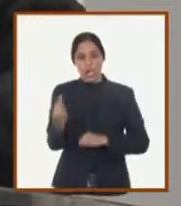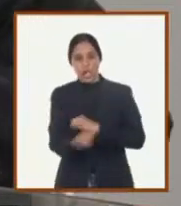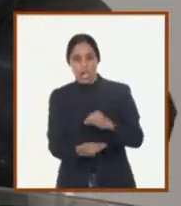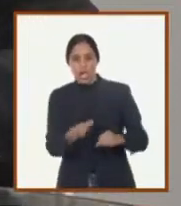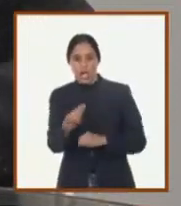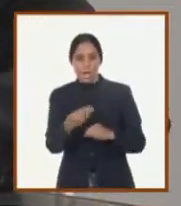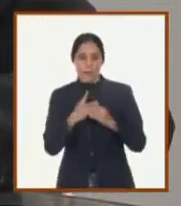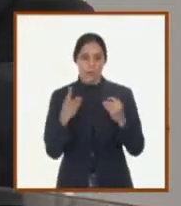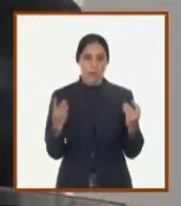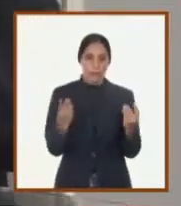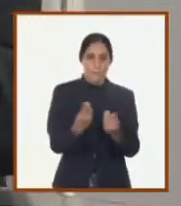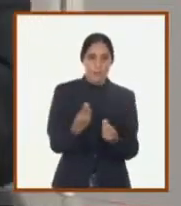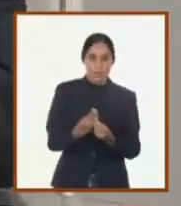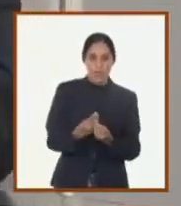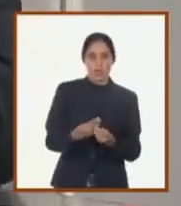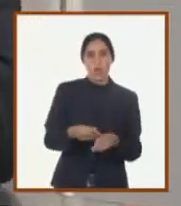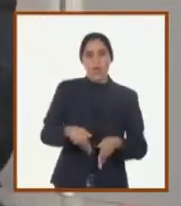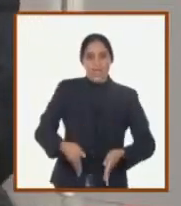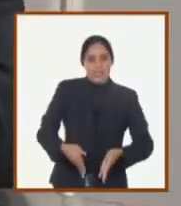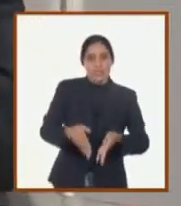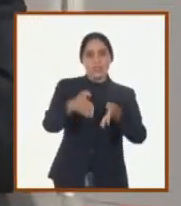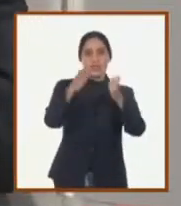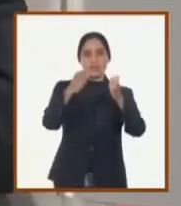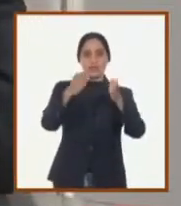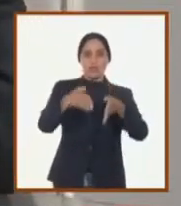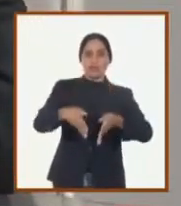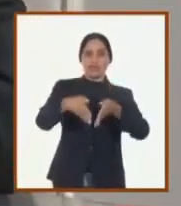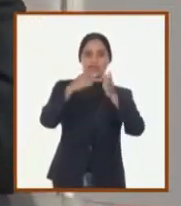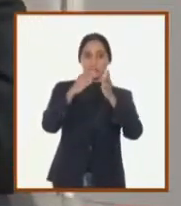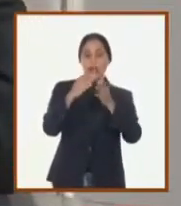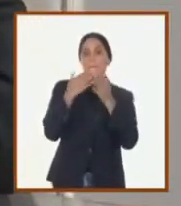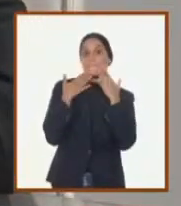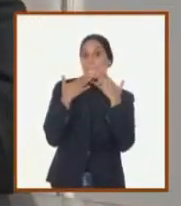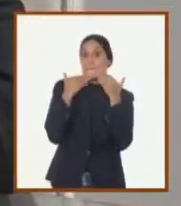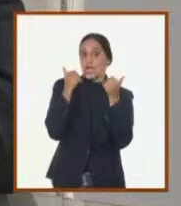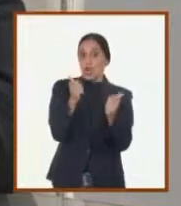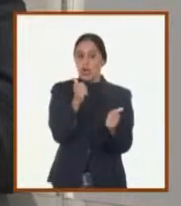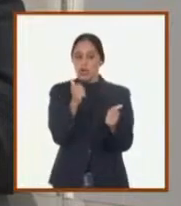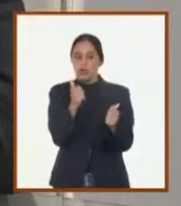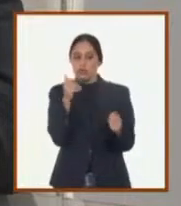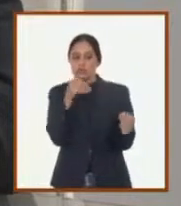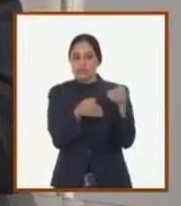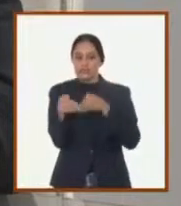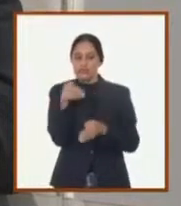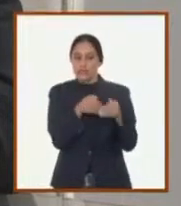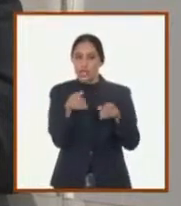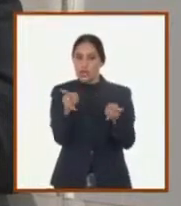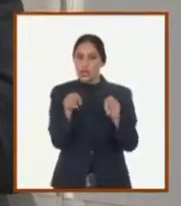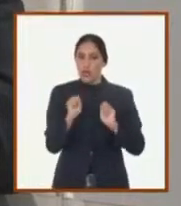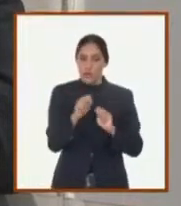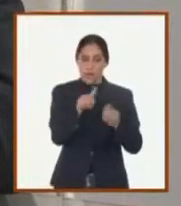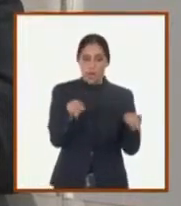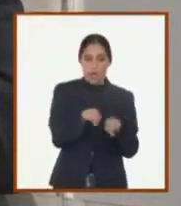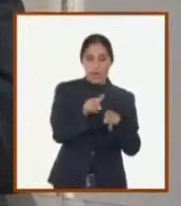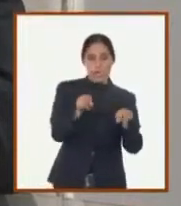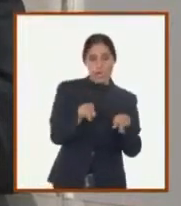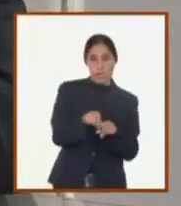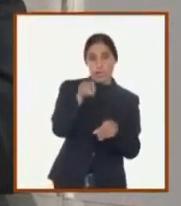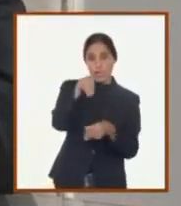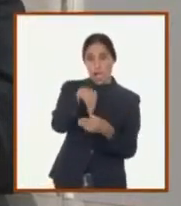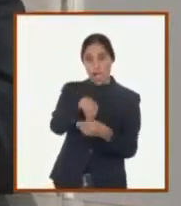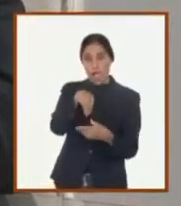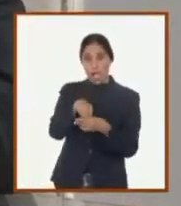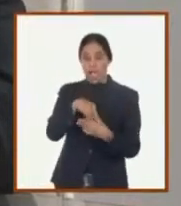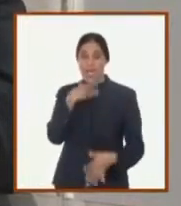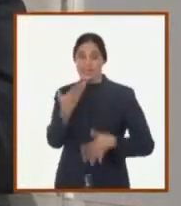digo amplía el edificio para poder incorporar nuevas actividades nuevos locales para el trabajo técnico